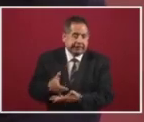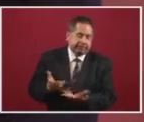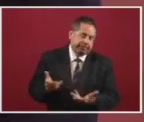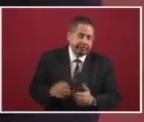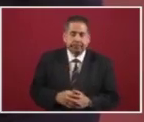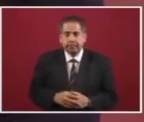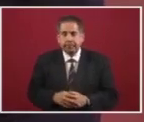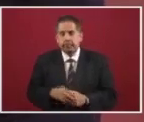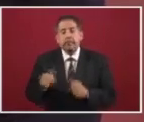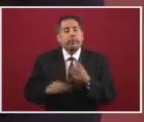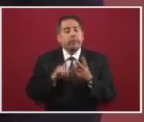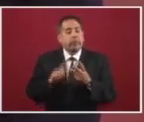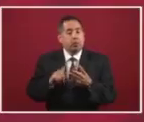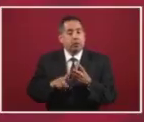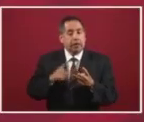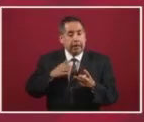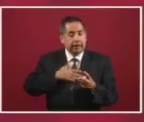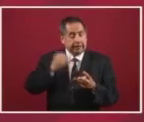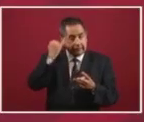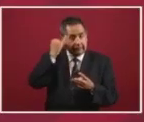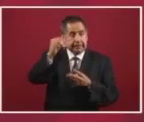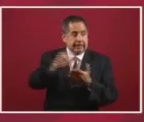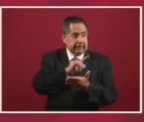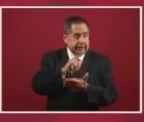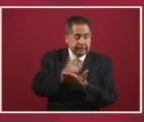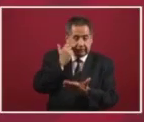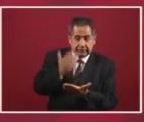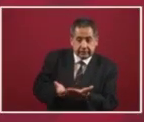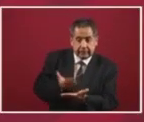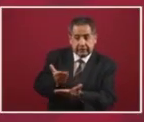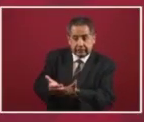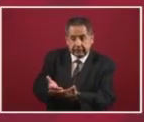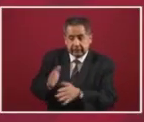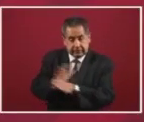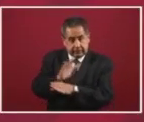Y otra iniciativa de reforma